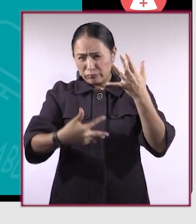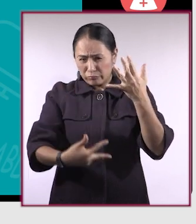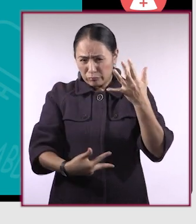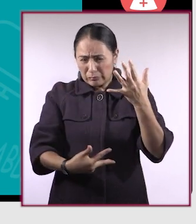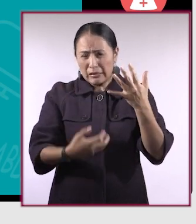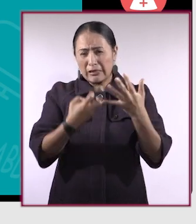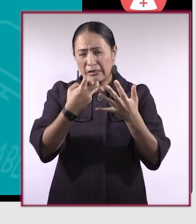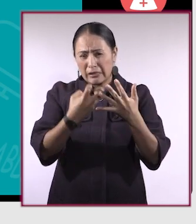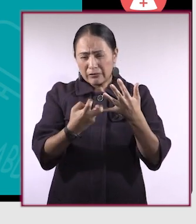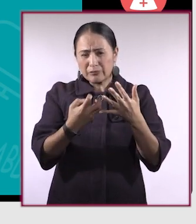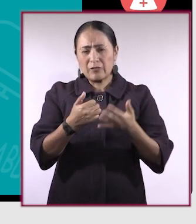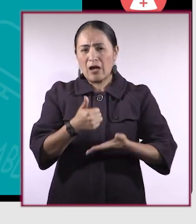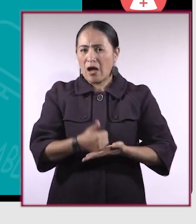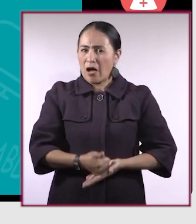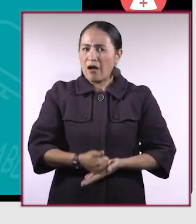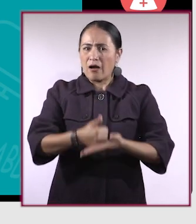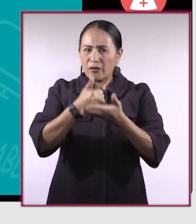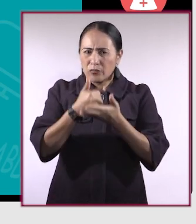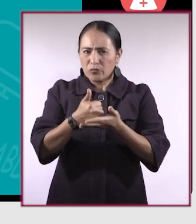han permitido